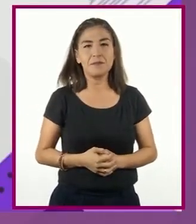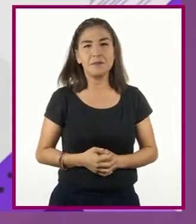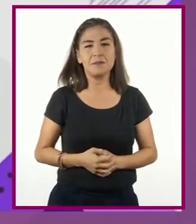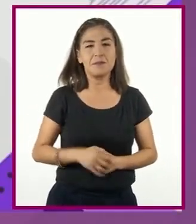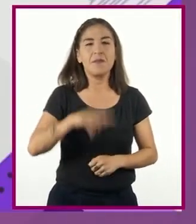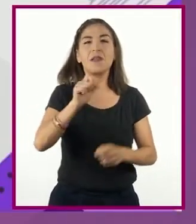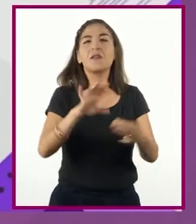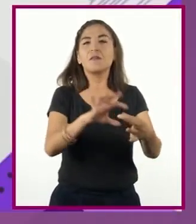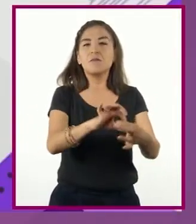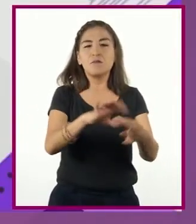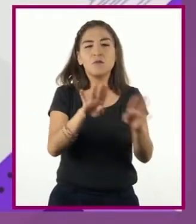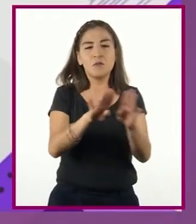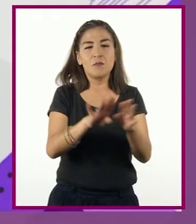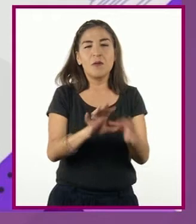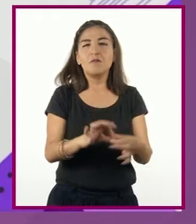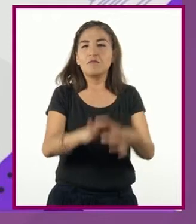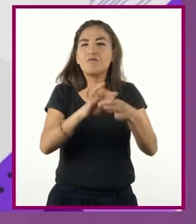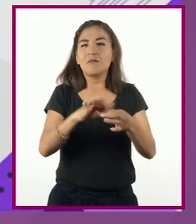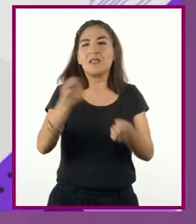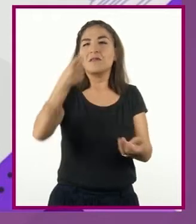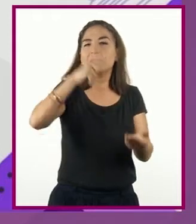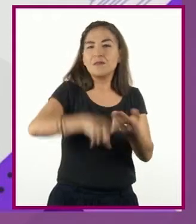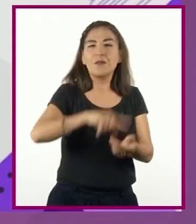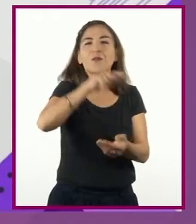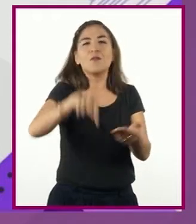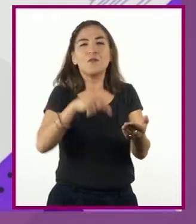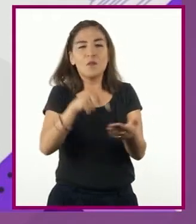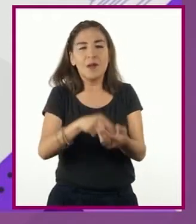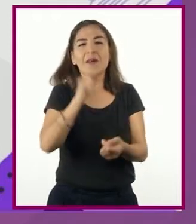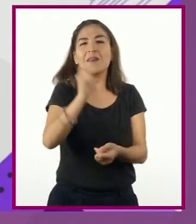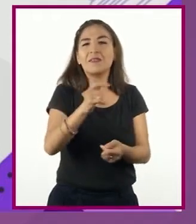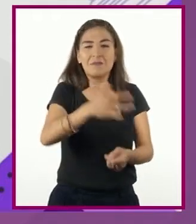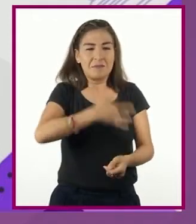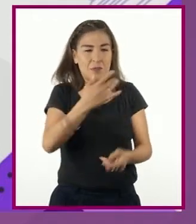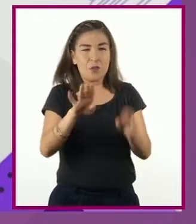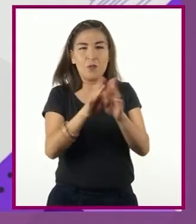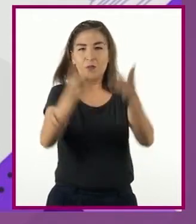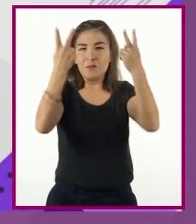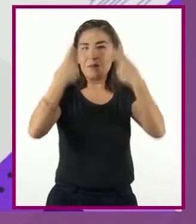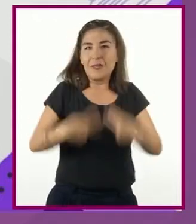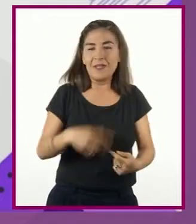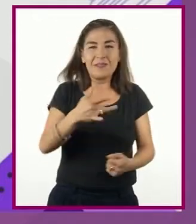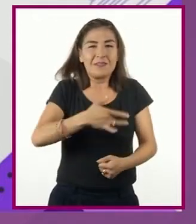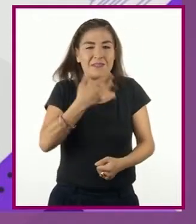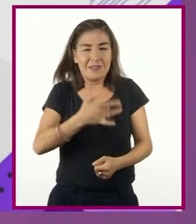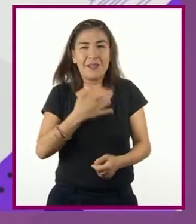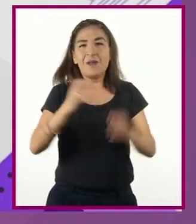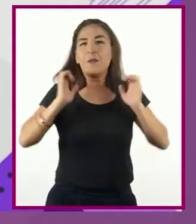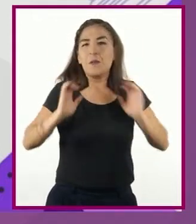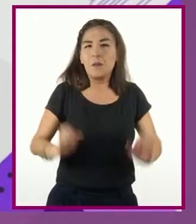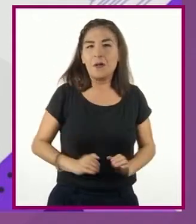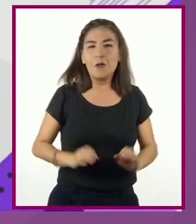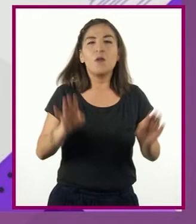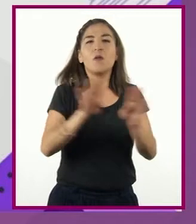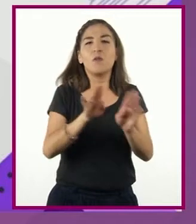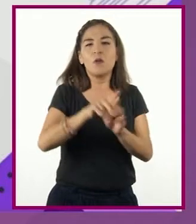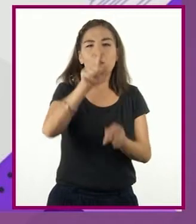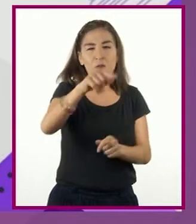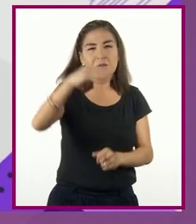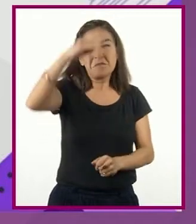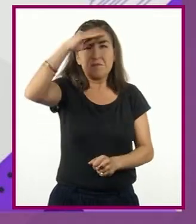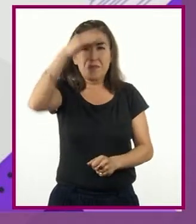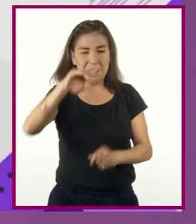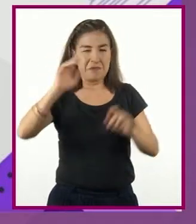vínculo de integración espacial. Tiene que ver con la manera en que se perciben por su apariencia física, el autoconcepto de